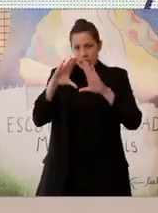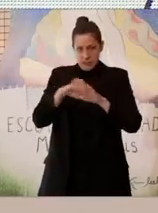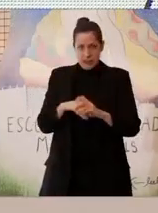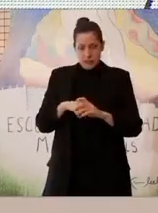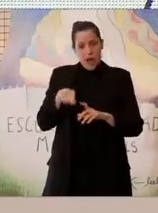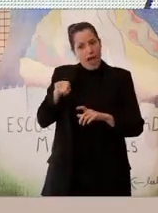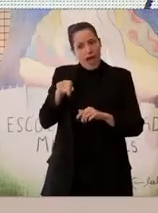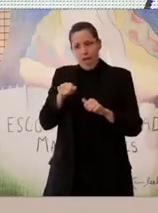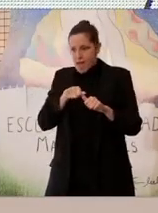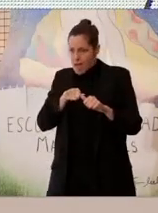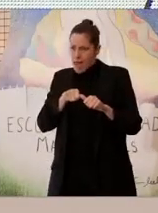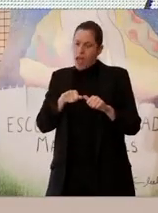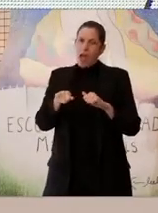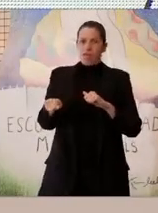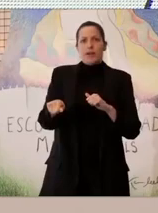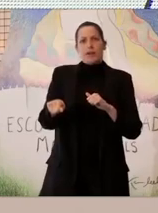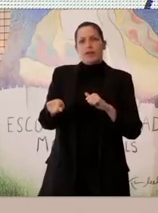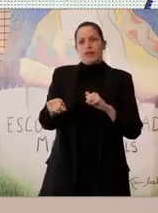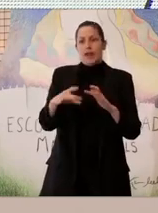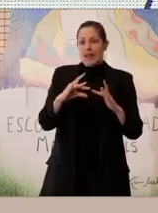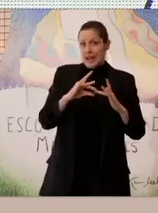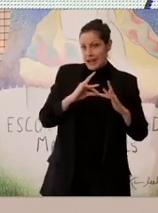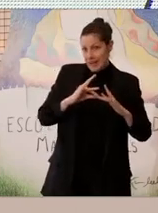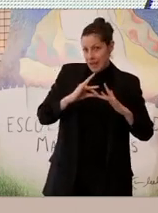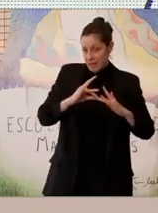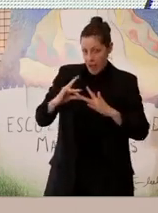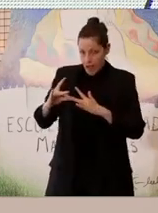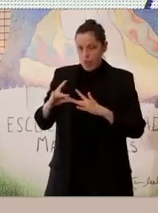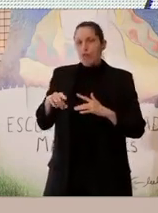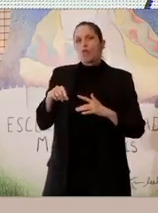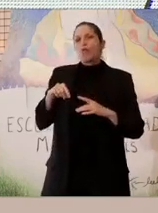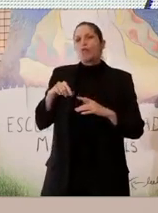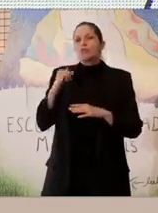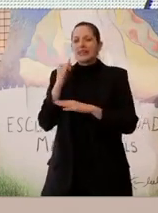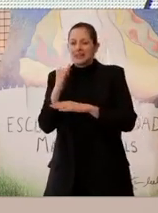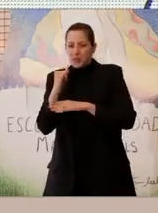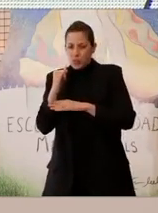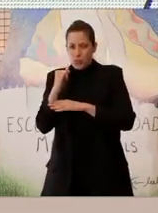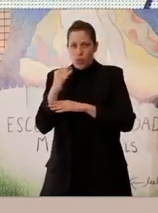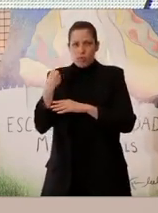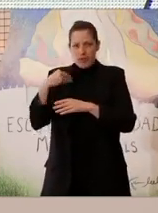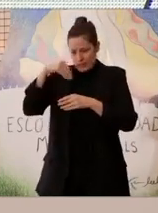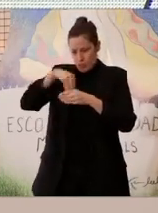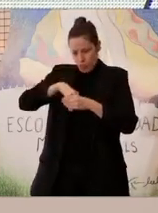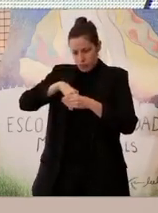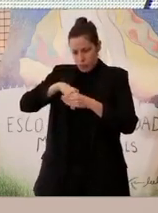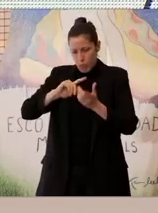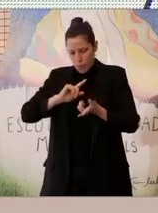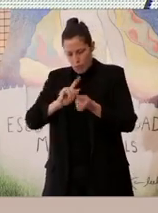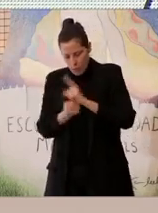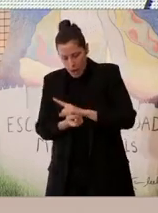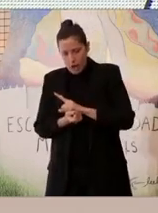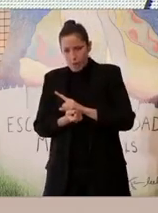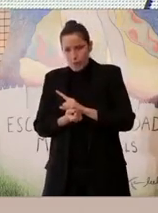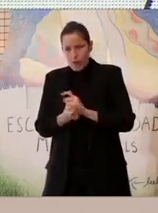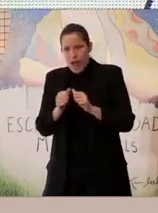partimos de ese liderazgo que cambia desde dentro la institución y por lo tanto nos hace avanzar en esa mirada, va a